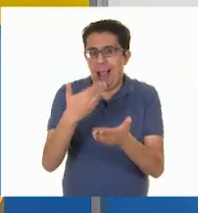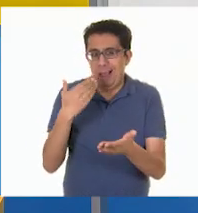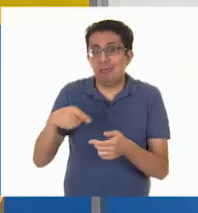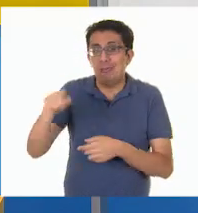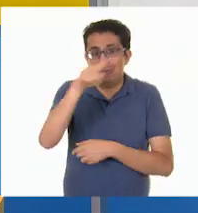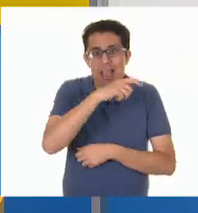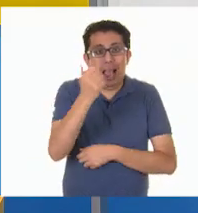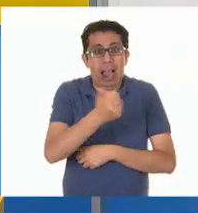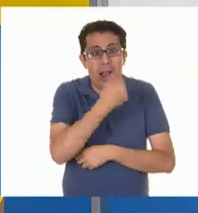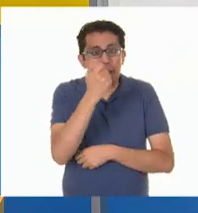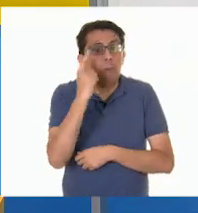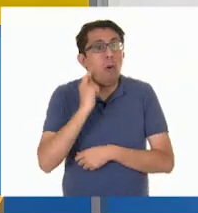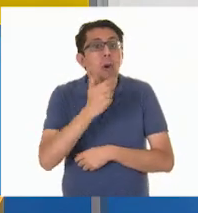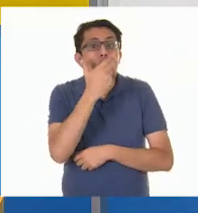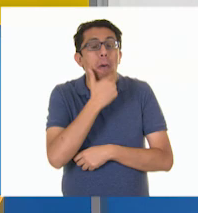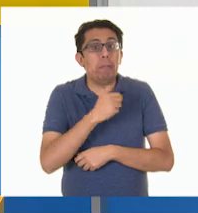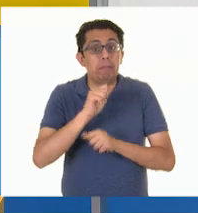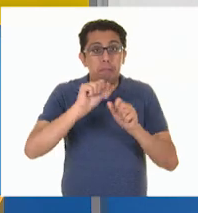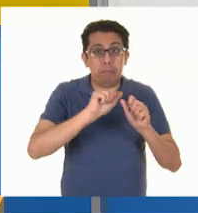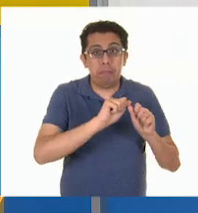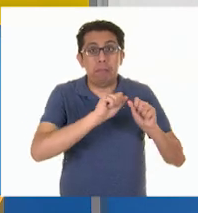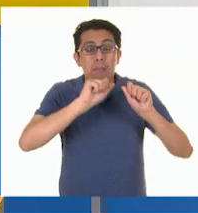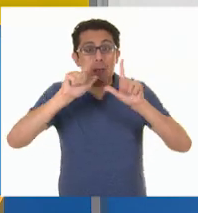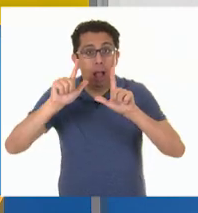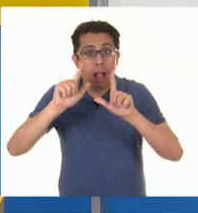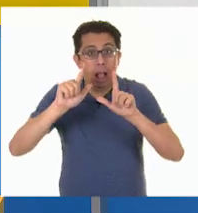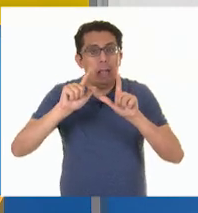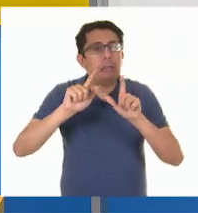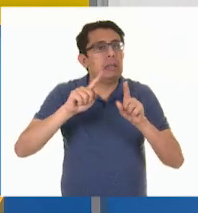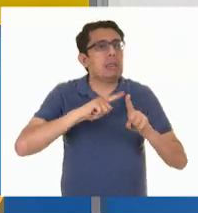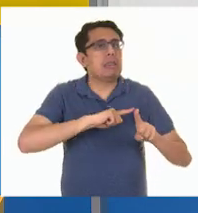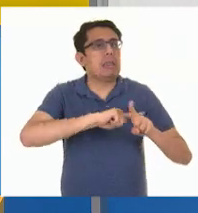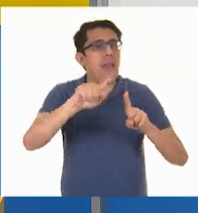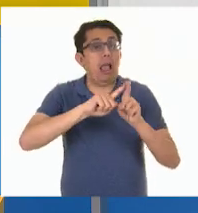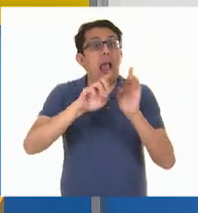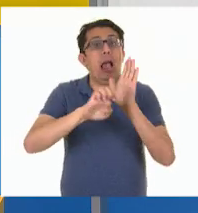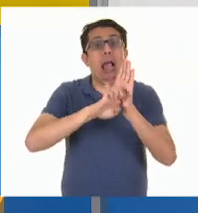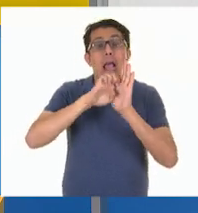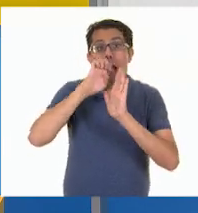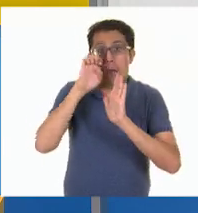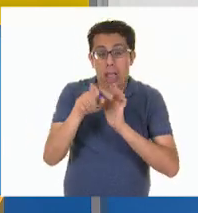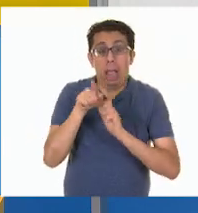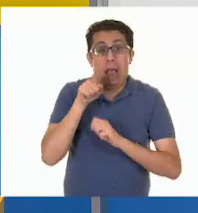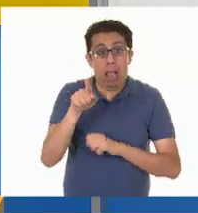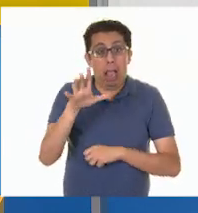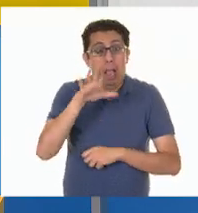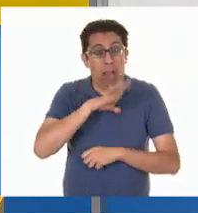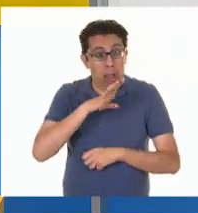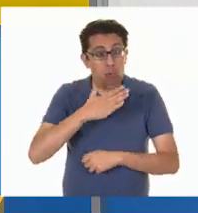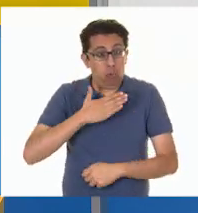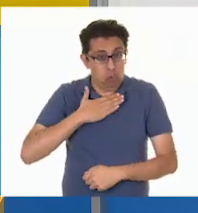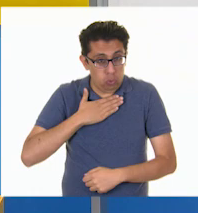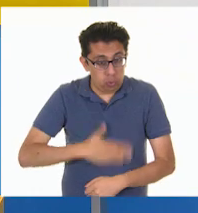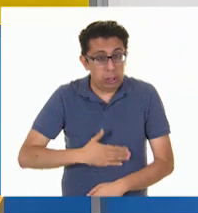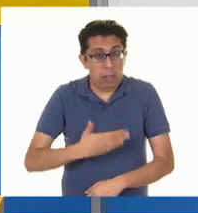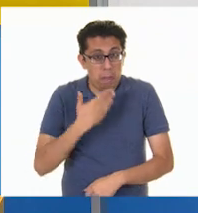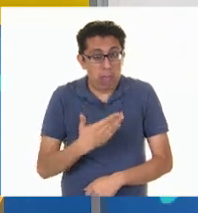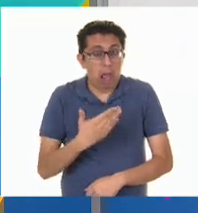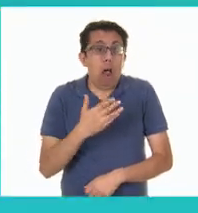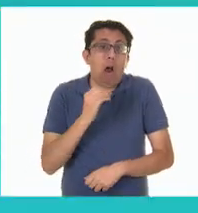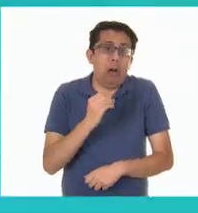que están en casa. En su pantalla van a ir apareciendo algunos casos donde analizaremos si la justicia se aplicó de forma adecuada o